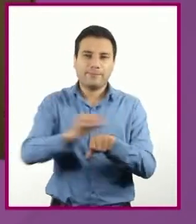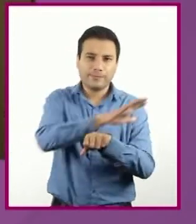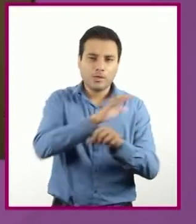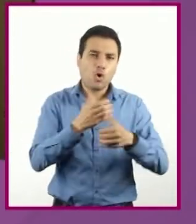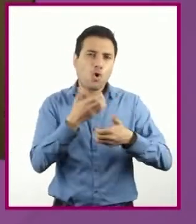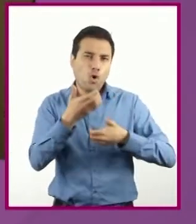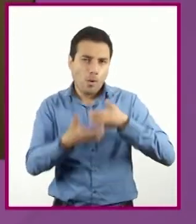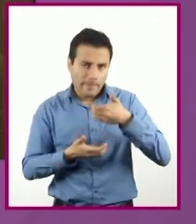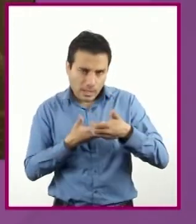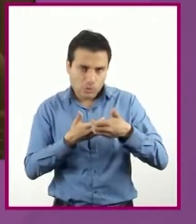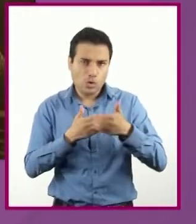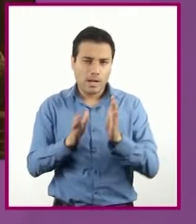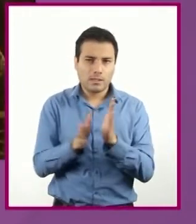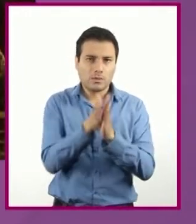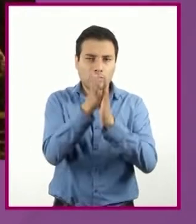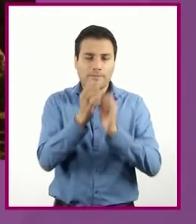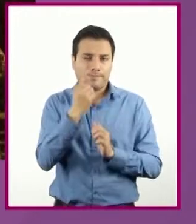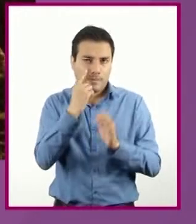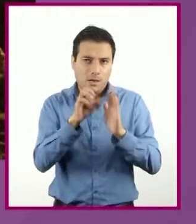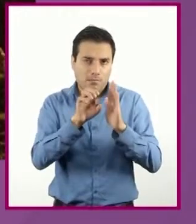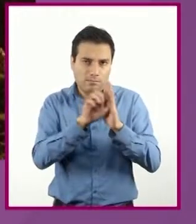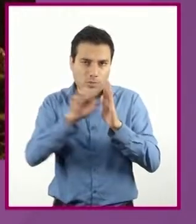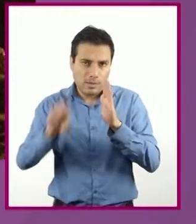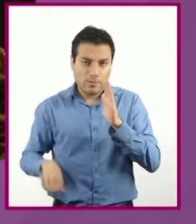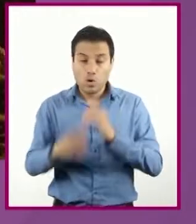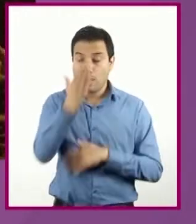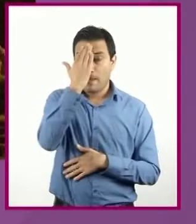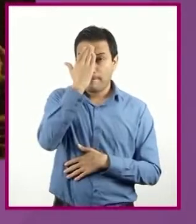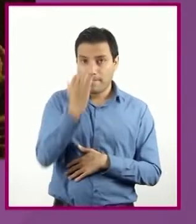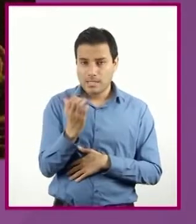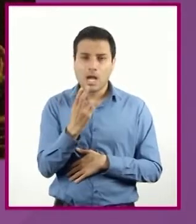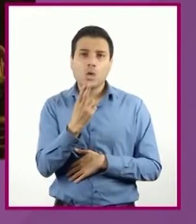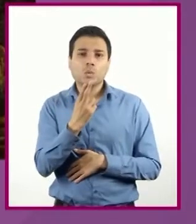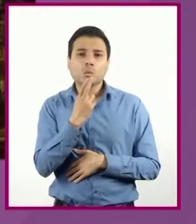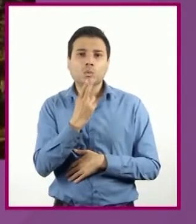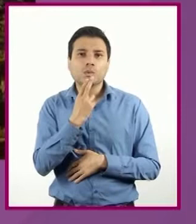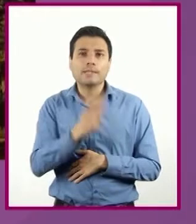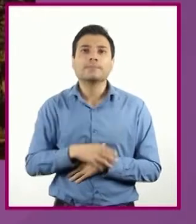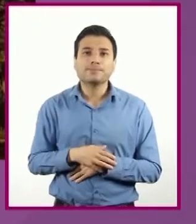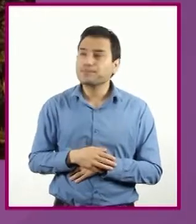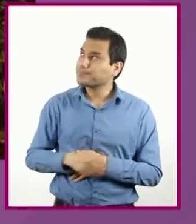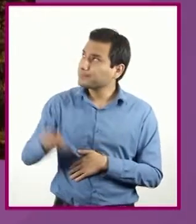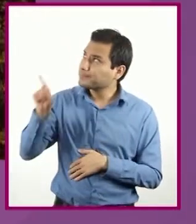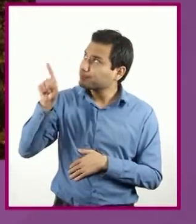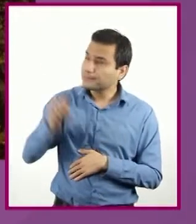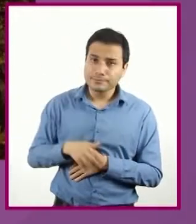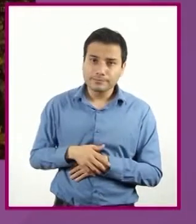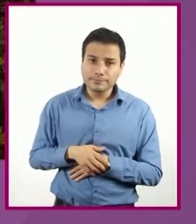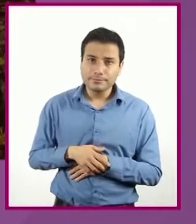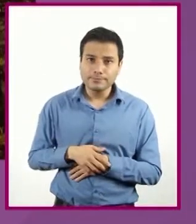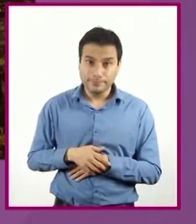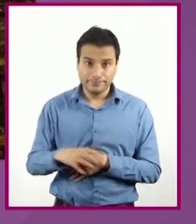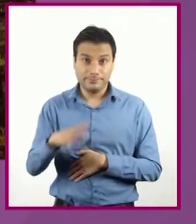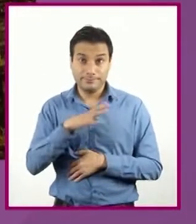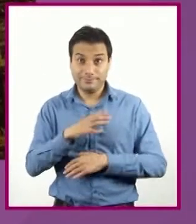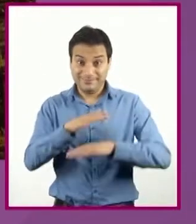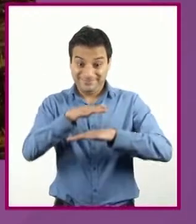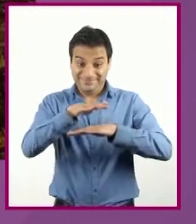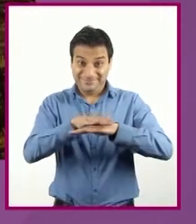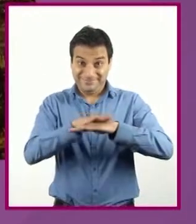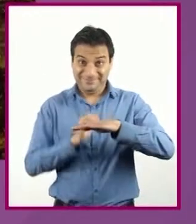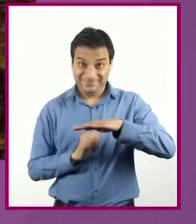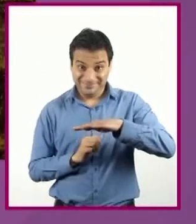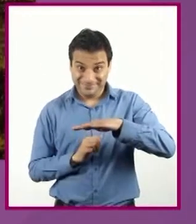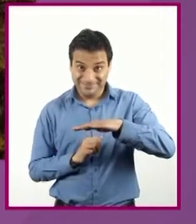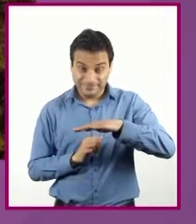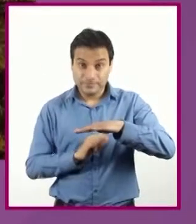la arquitectura. Por ejemplo, los mayas aplicaron la técnica talud-tablero, que consiste en colocar una plataforma sobre la parte alta de un